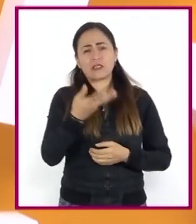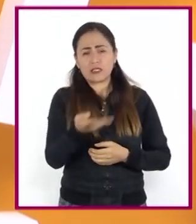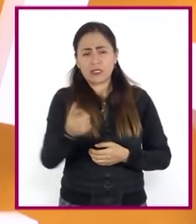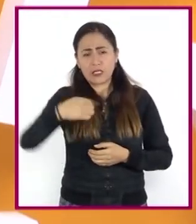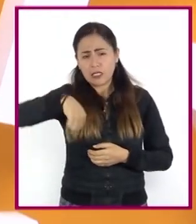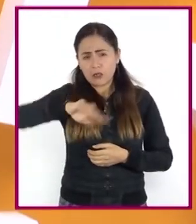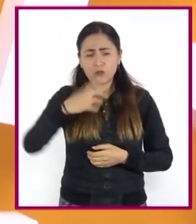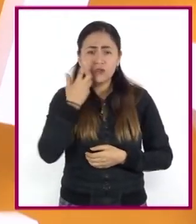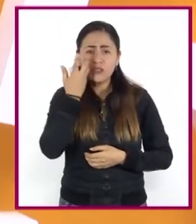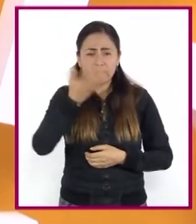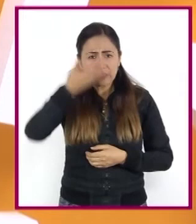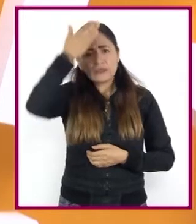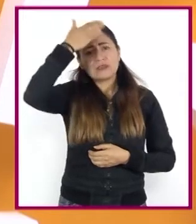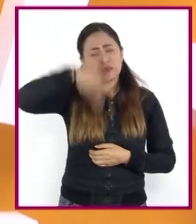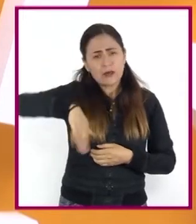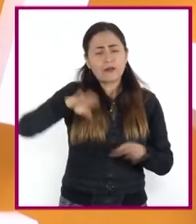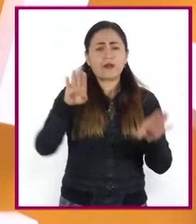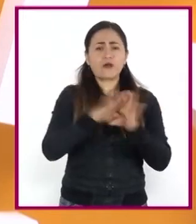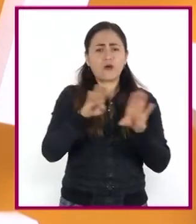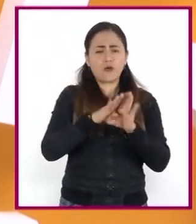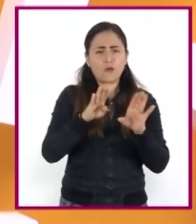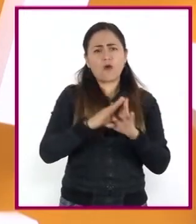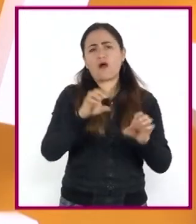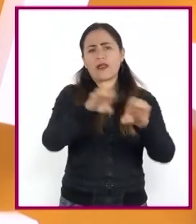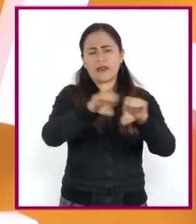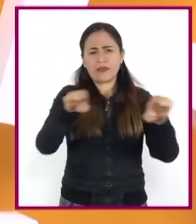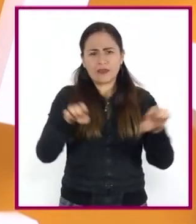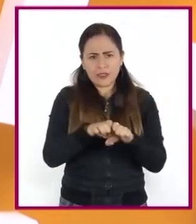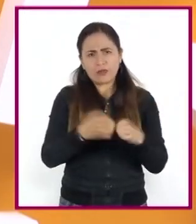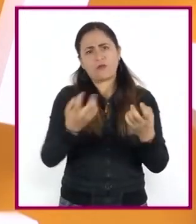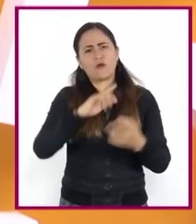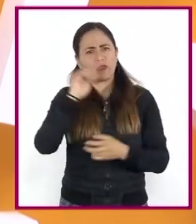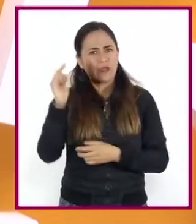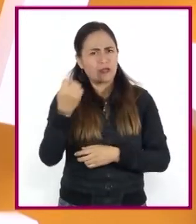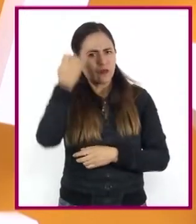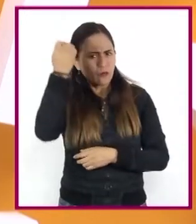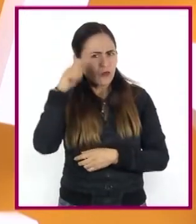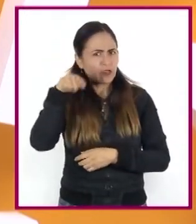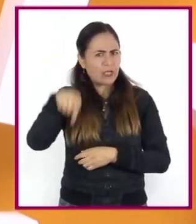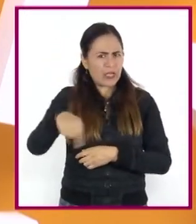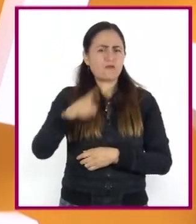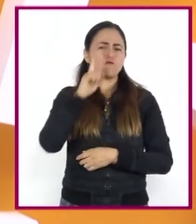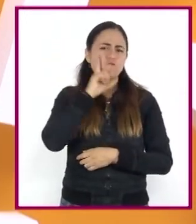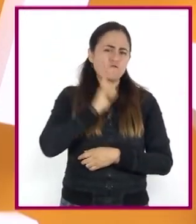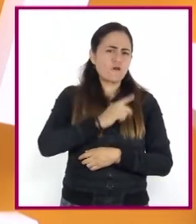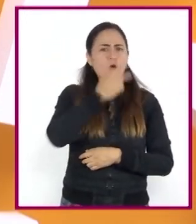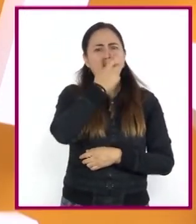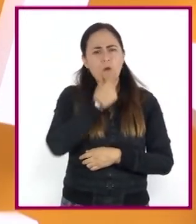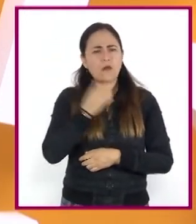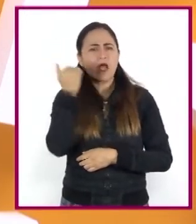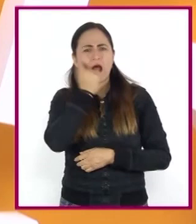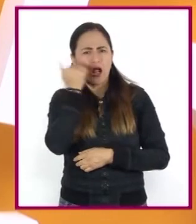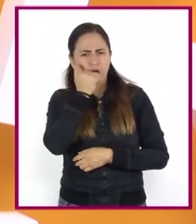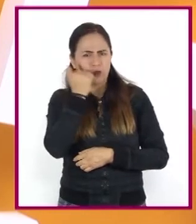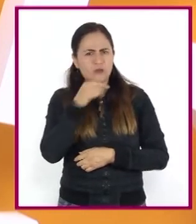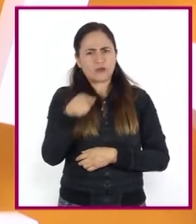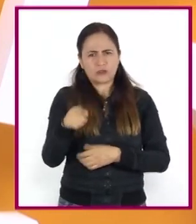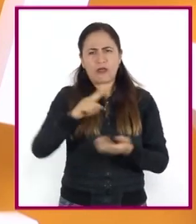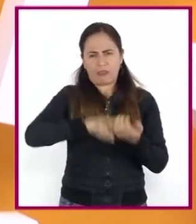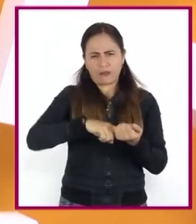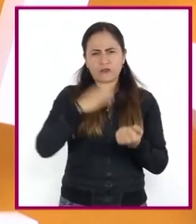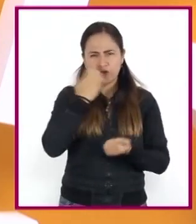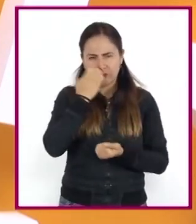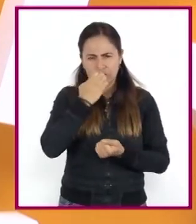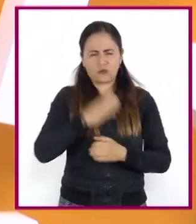los recursos y medios tecnológicos con los que cuentan las y los estudiantes de su escuela, para que con